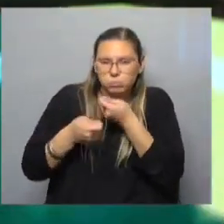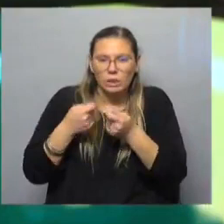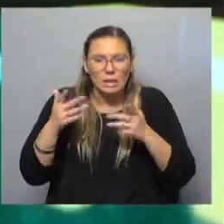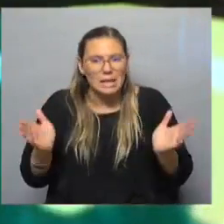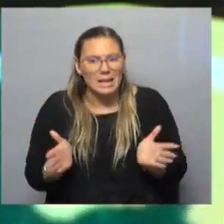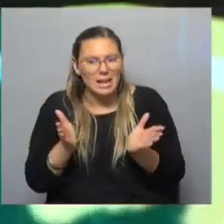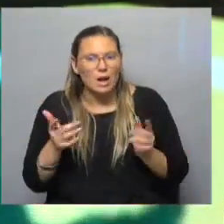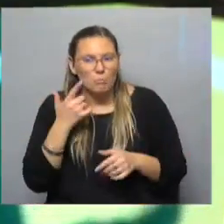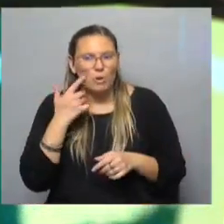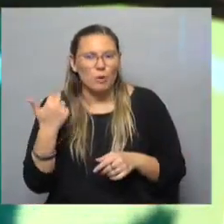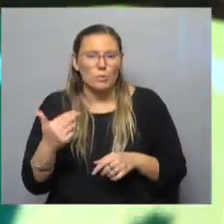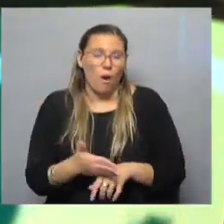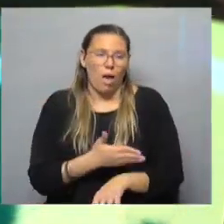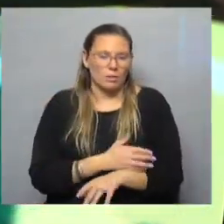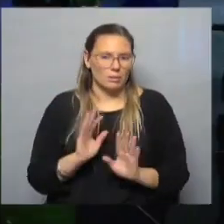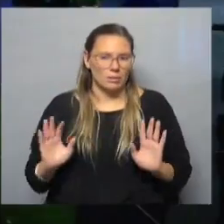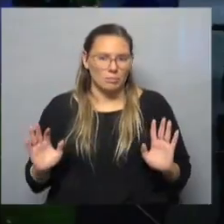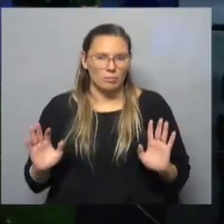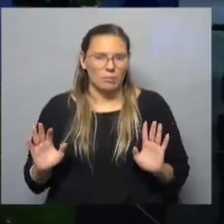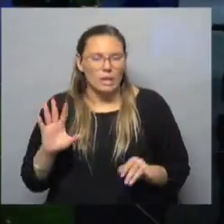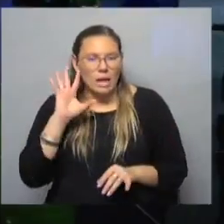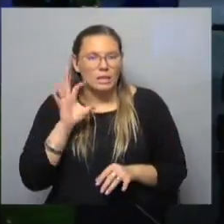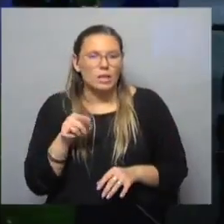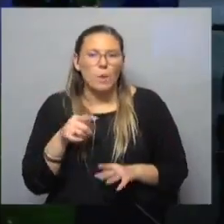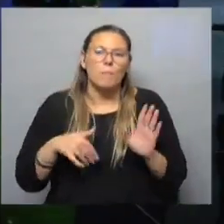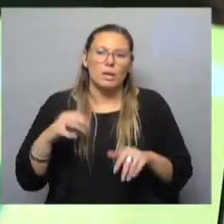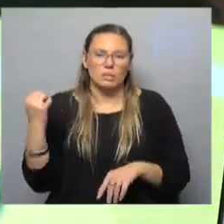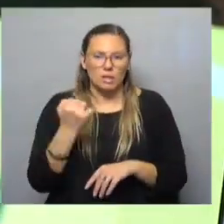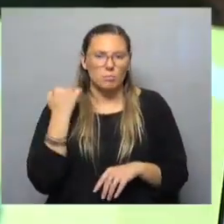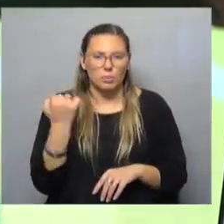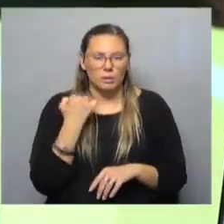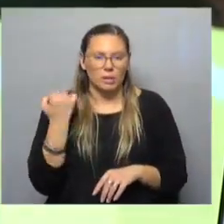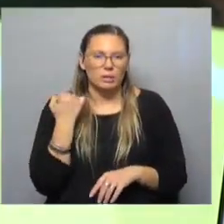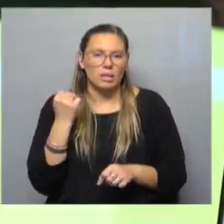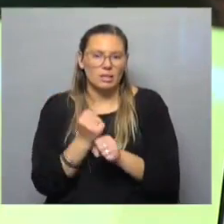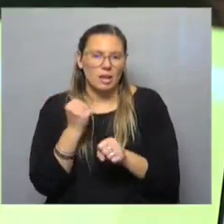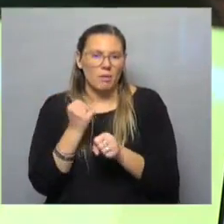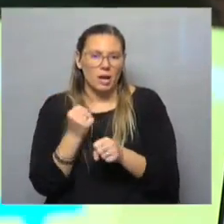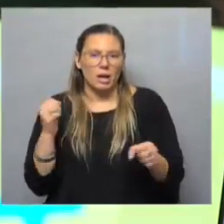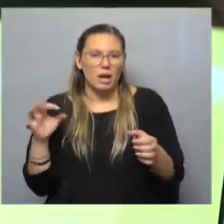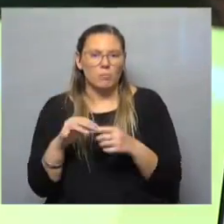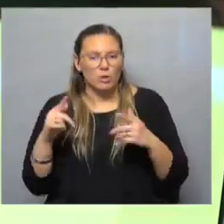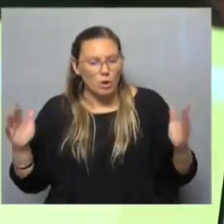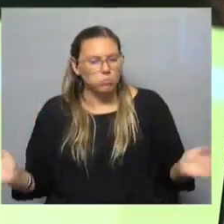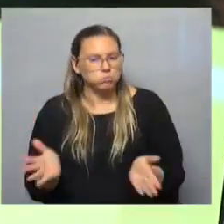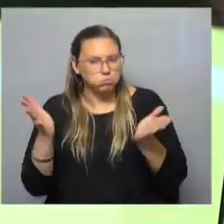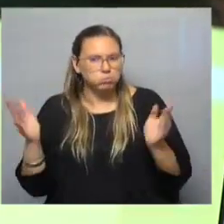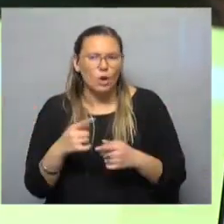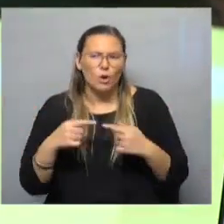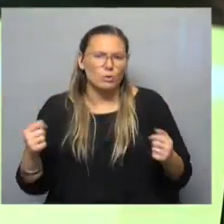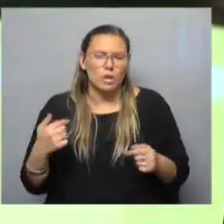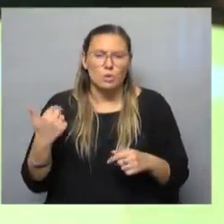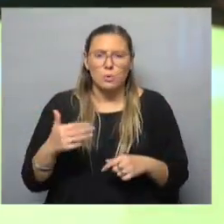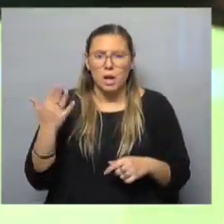animarse a hacer cosas que no habíamos hecho antes. Que me parece que eso es lo más importante que tuvimos cuando trabajamos con él, que nos potenció en mil cosas que nosotros